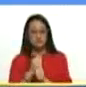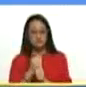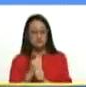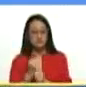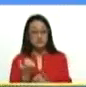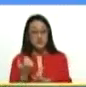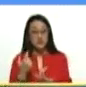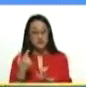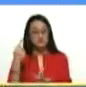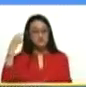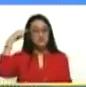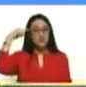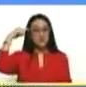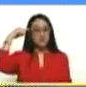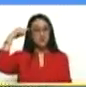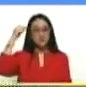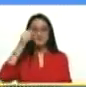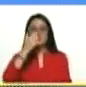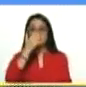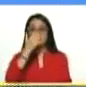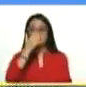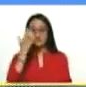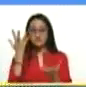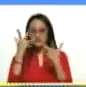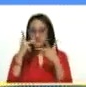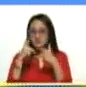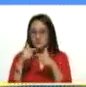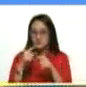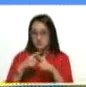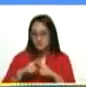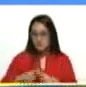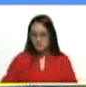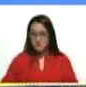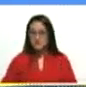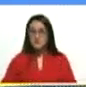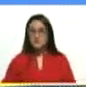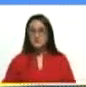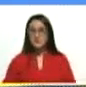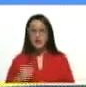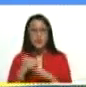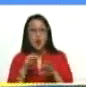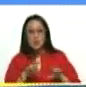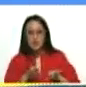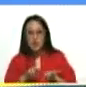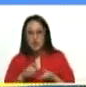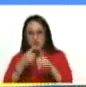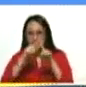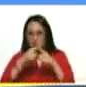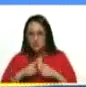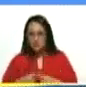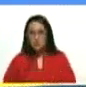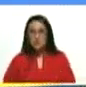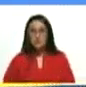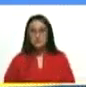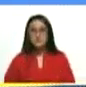Rápidamente su mente saca cuentas, como una computadora.